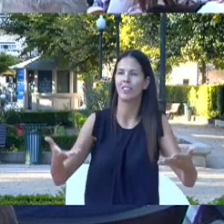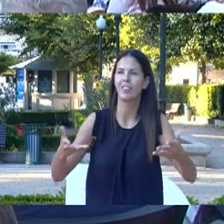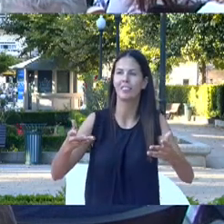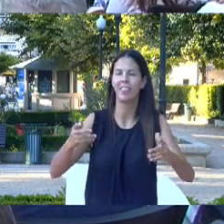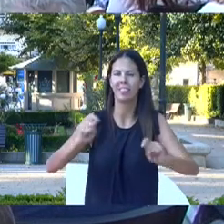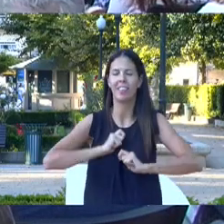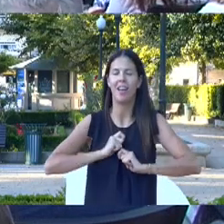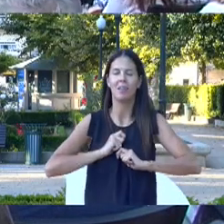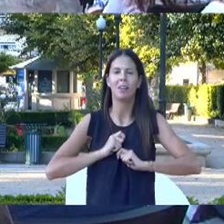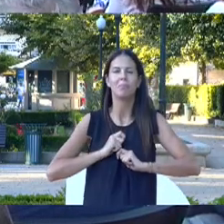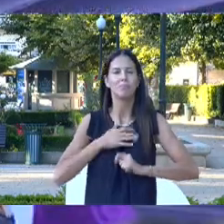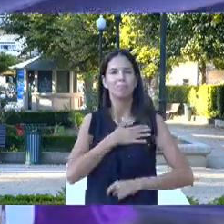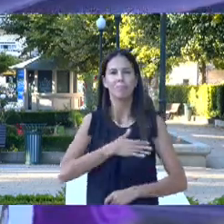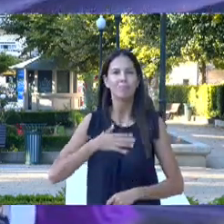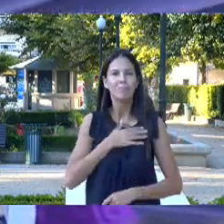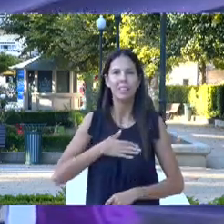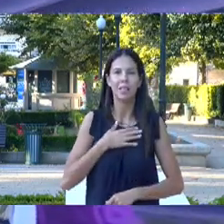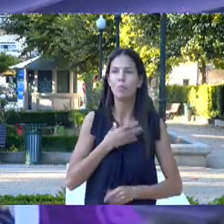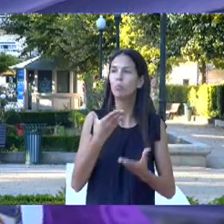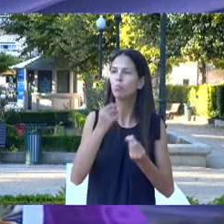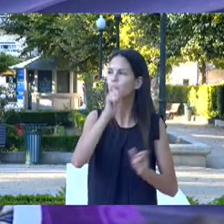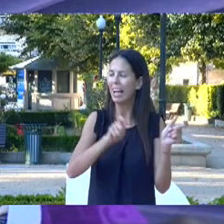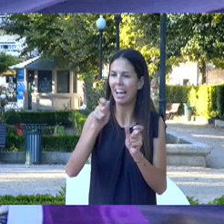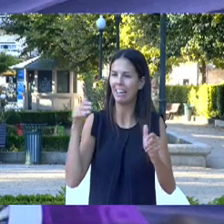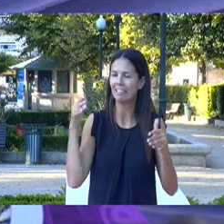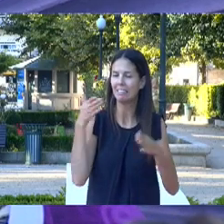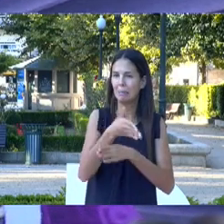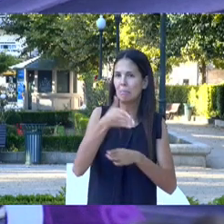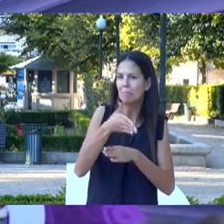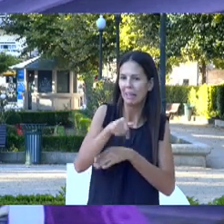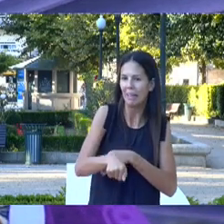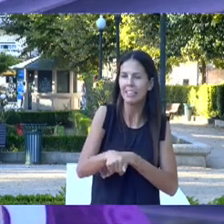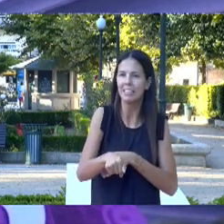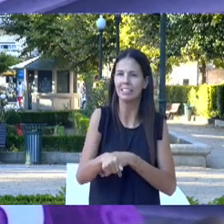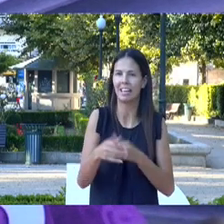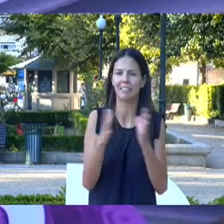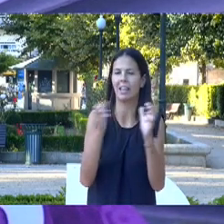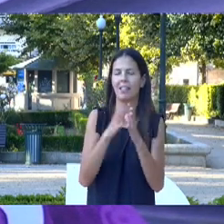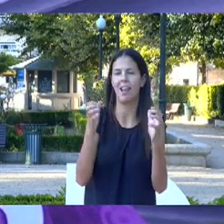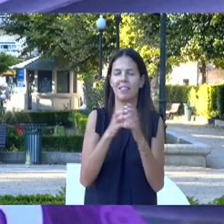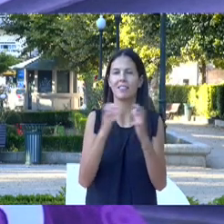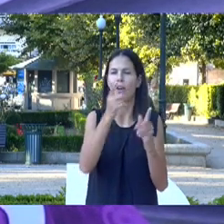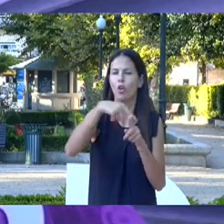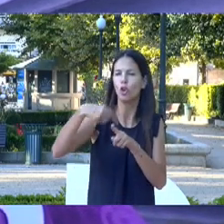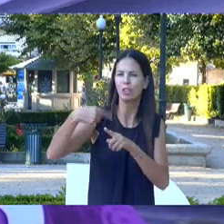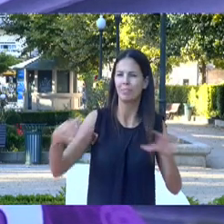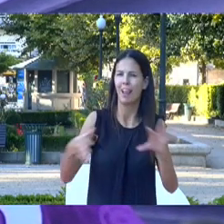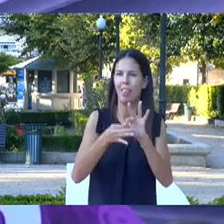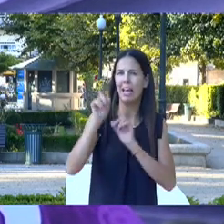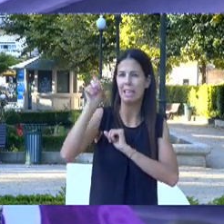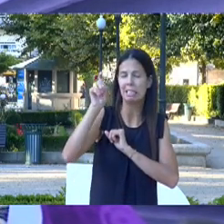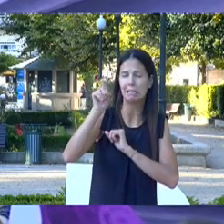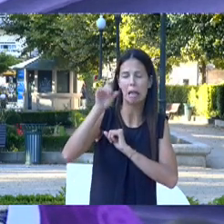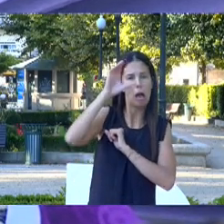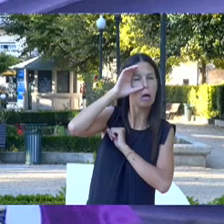satisfacción ter tanta xente aquí, con ganas de escoitar máis cousas sobre Ernestina